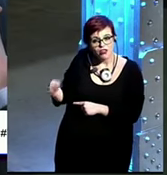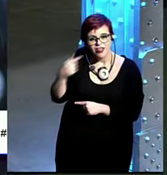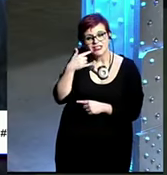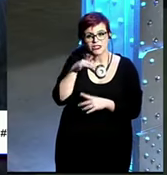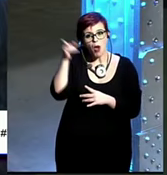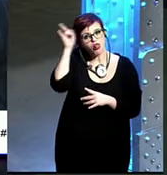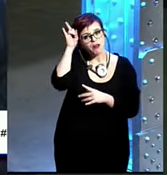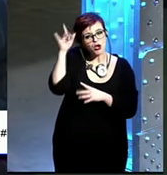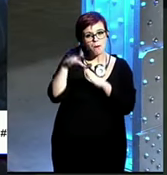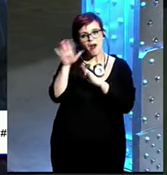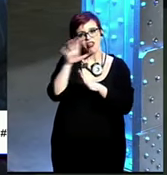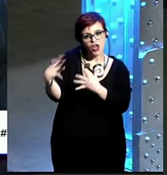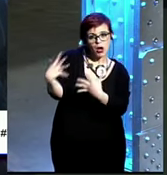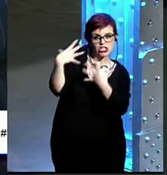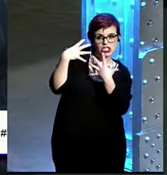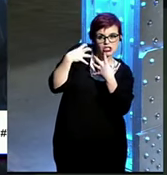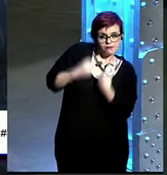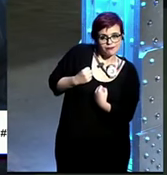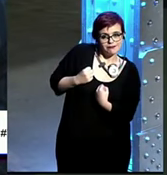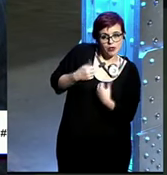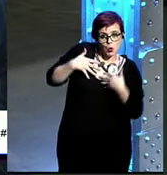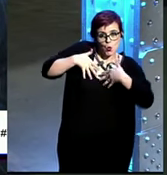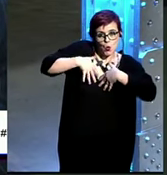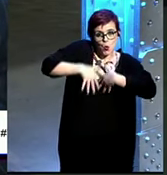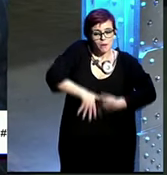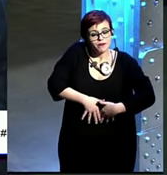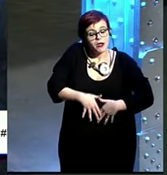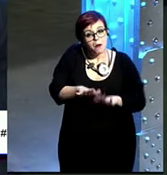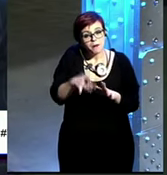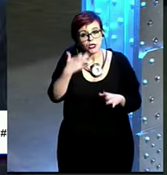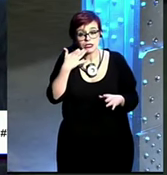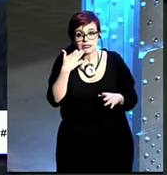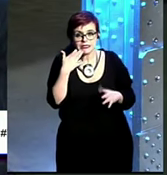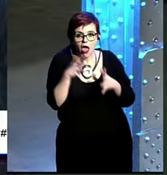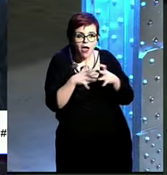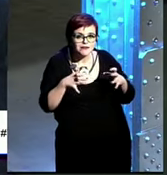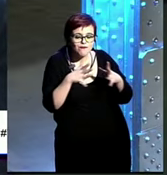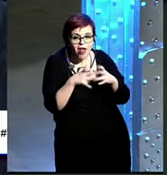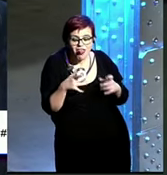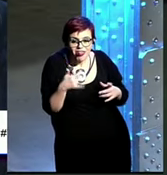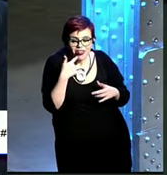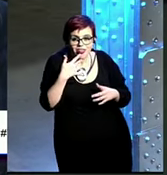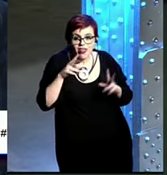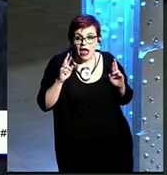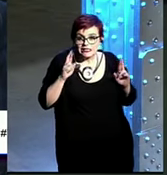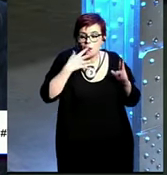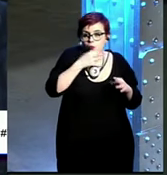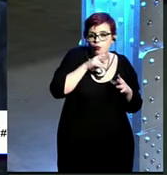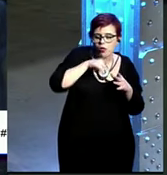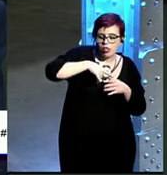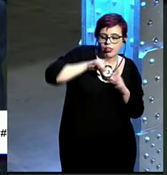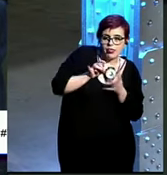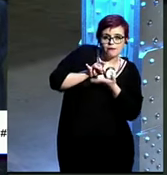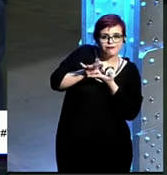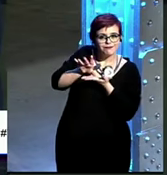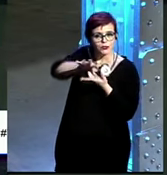invade, y en teoría y con esperanza pues podrás salir de ello, pero no es una parte esencial de ello, lo podrás exorcizar.